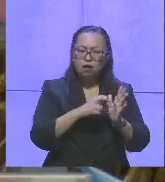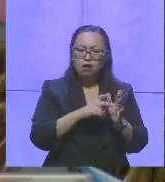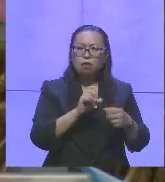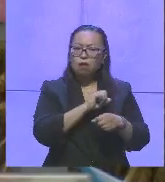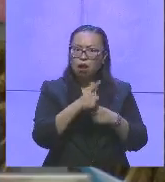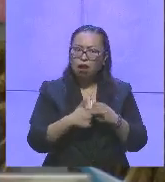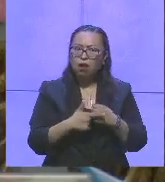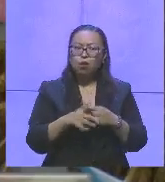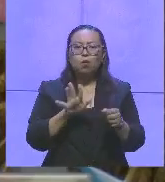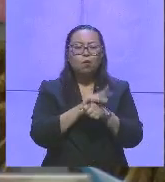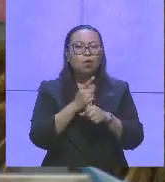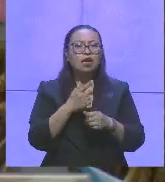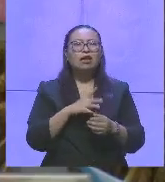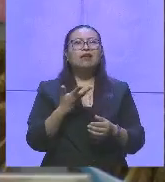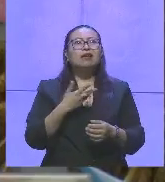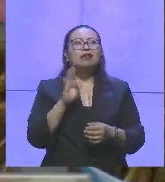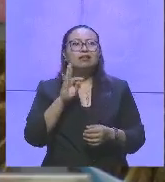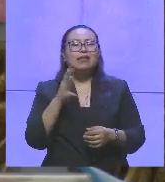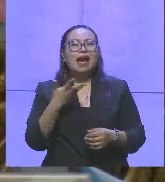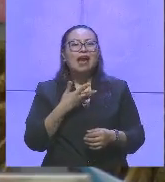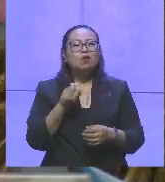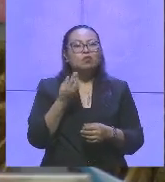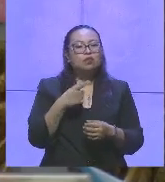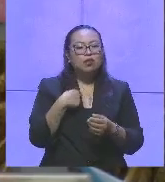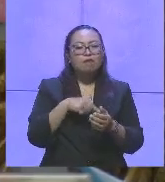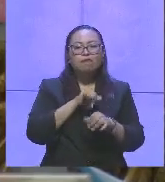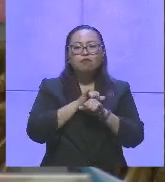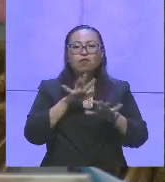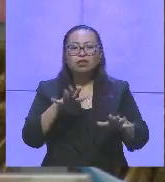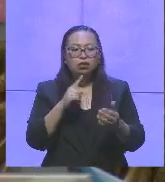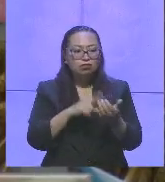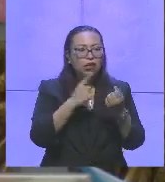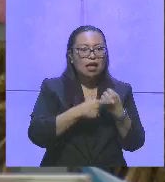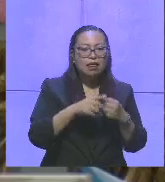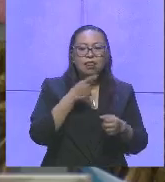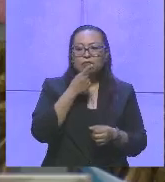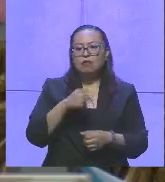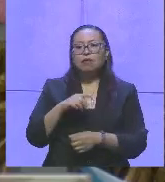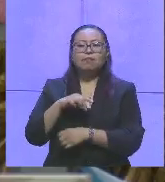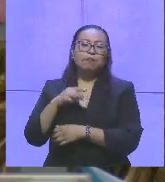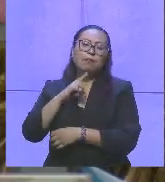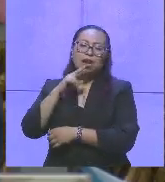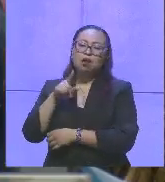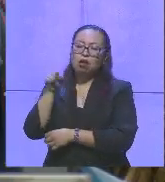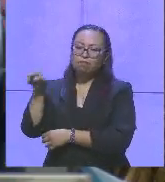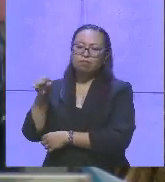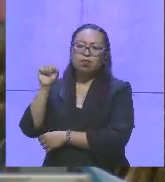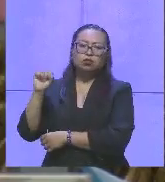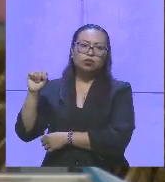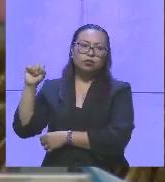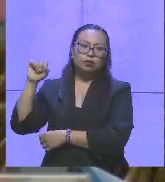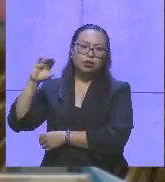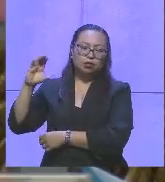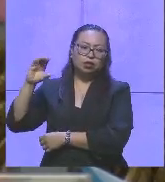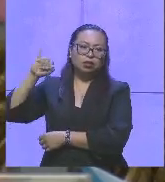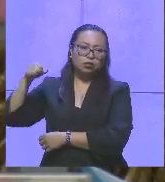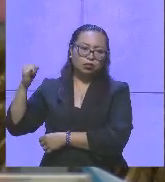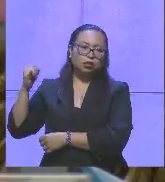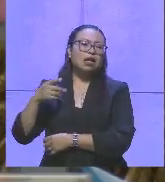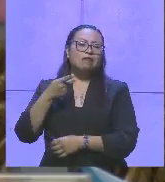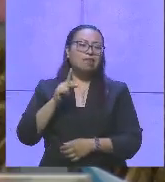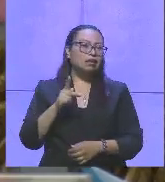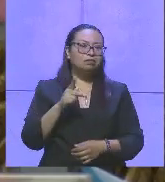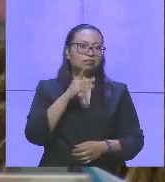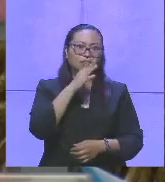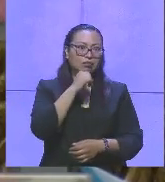control abstracto de la constitucionalidad le compete a la Suprema Corte de Justicia de la Nación. El Tribunal Electoral continuó con el desarrollo de